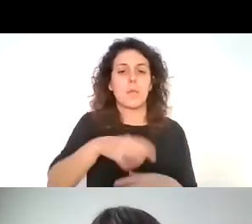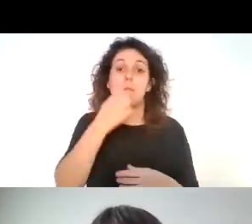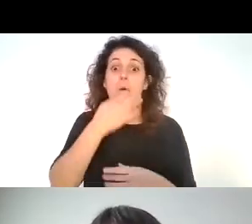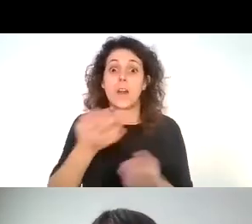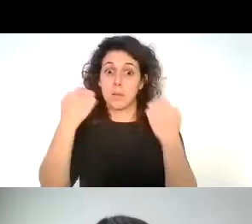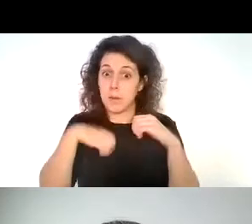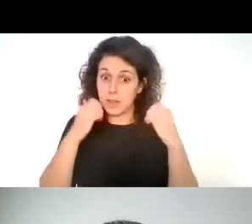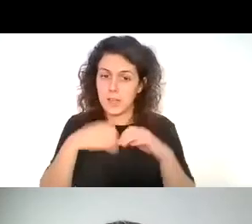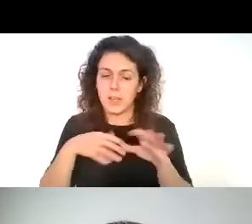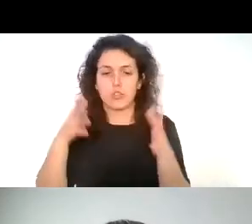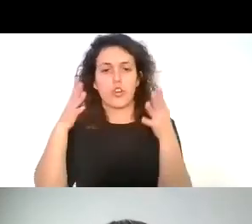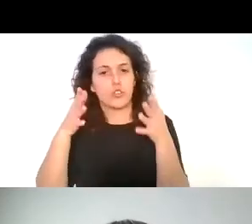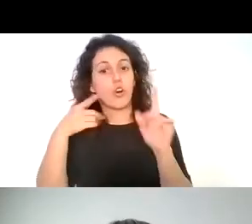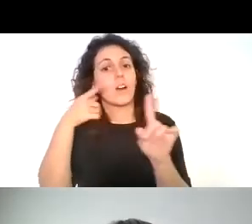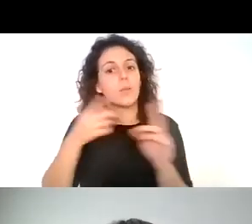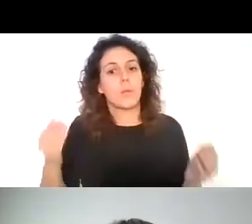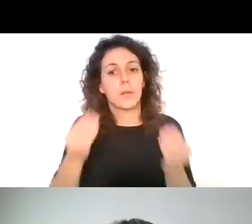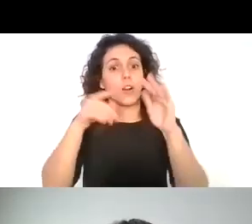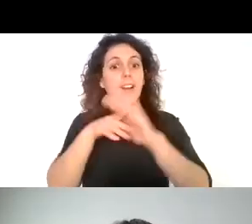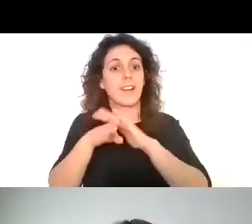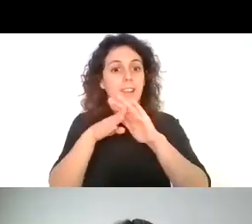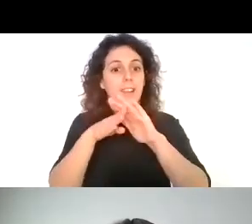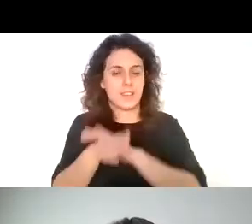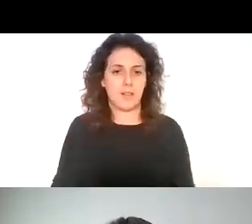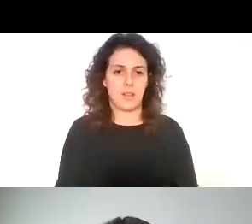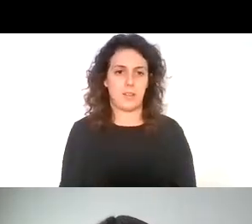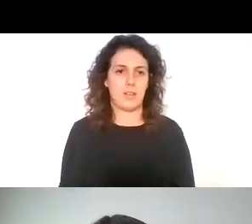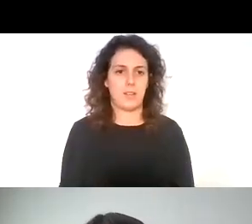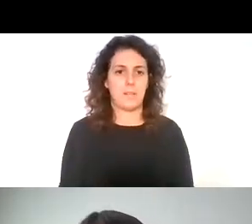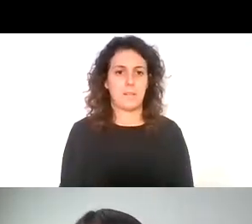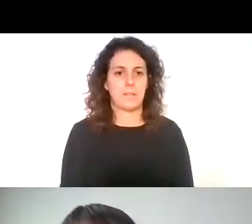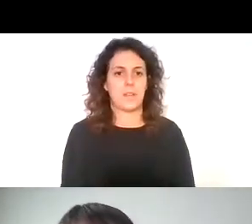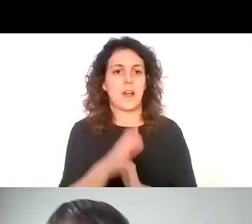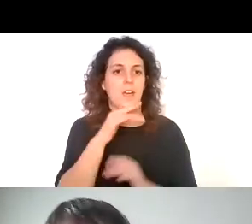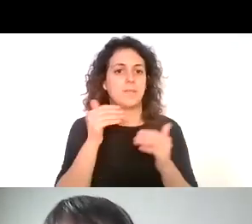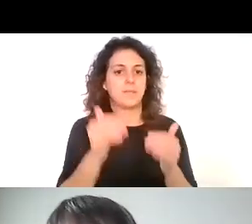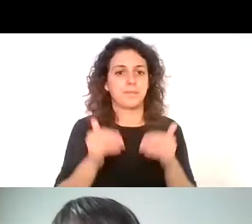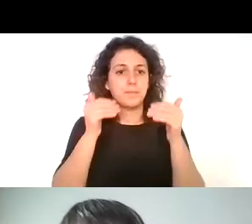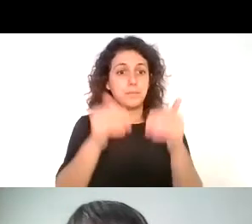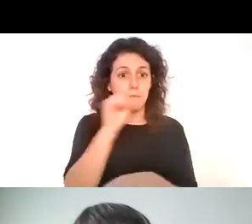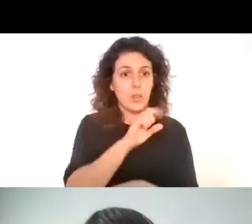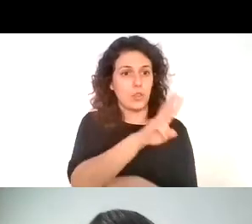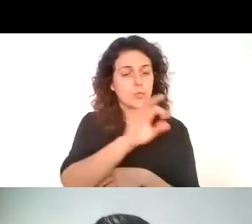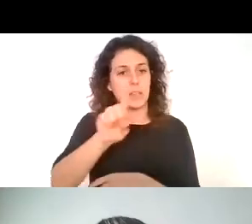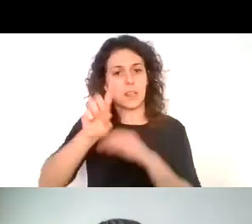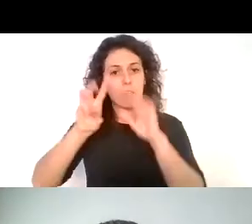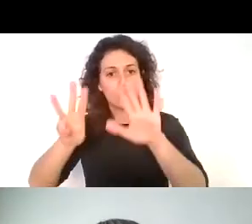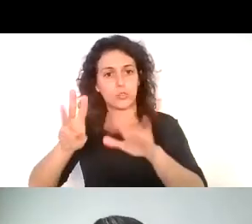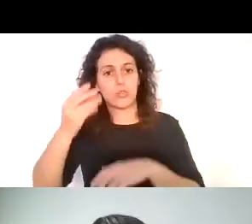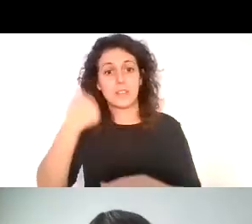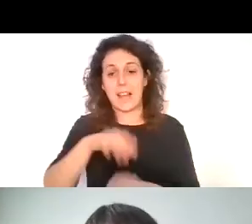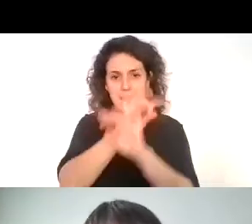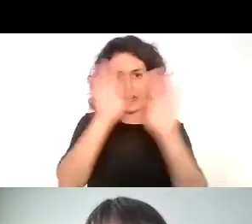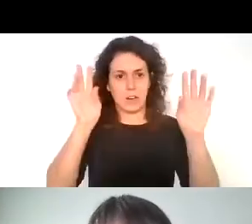unos consejos para mejorar su accesibilidad. Avanzamos un poco más en 2018, teníamos claro que